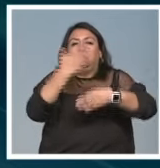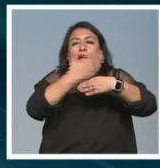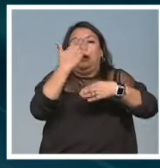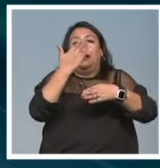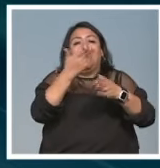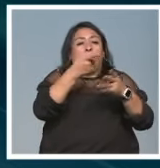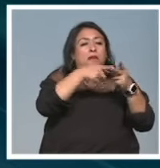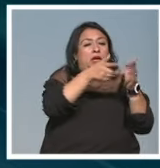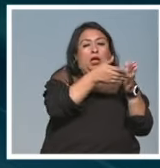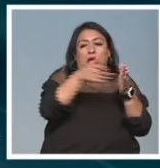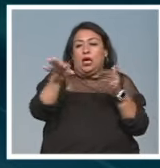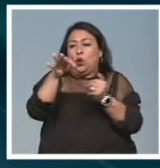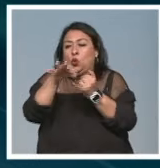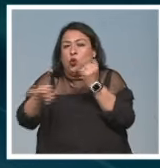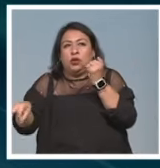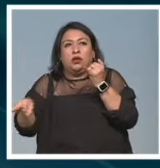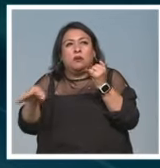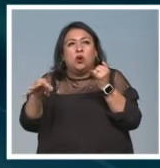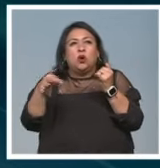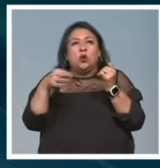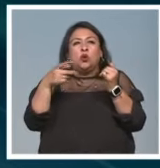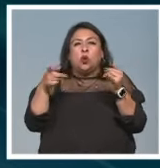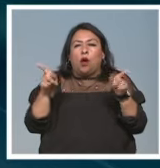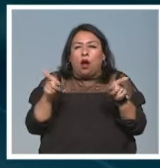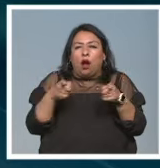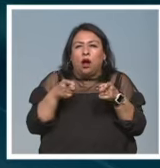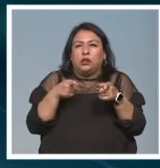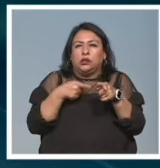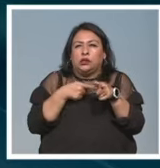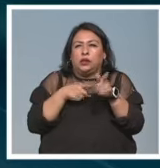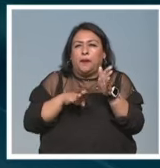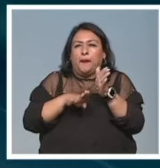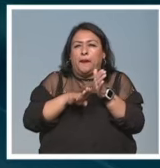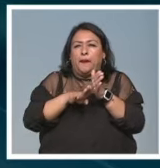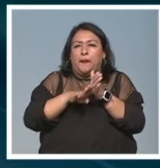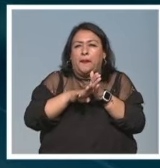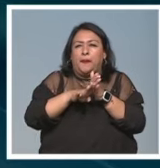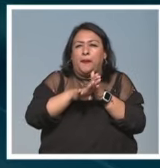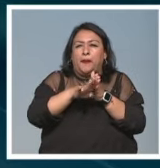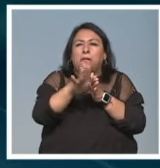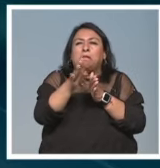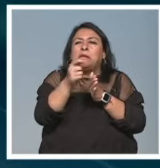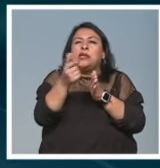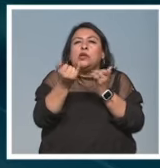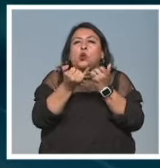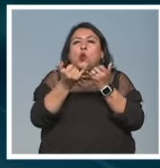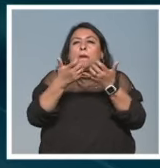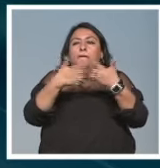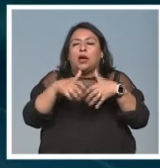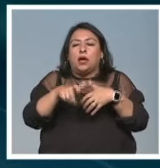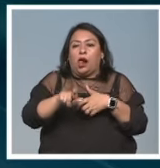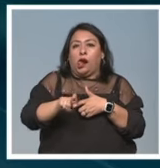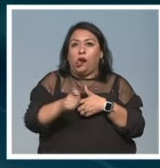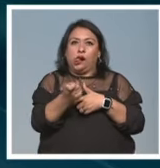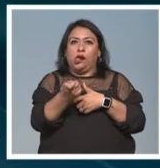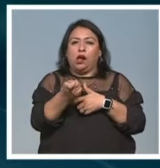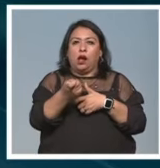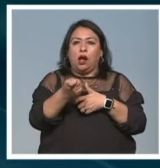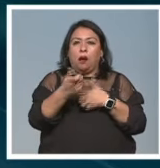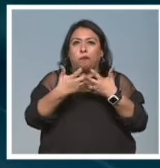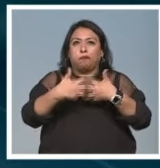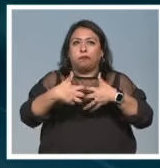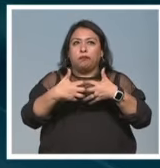principio a fin. Tú sostienes el ritmo. Tú eres como una máquina, ¿no? Una vez que la enciendes, solo la puedes